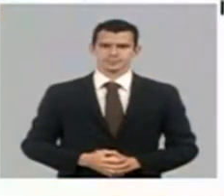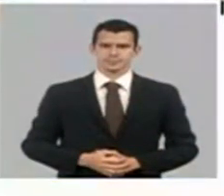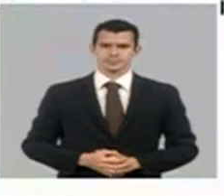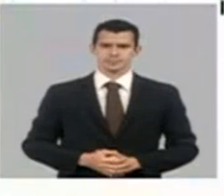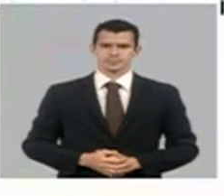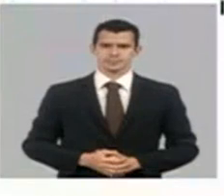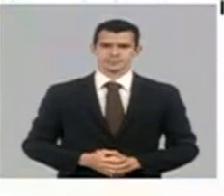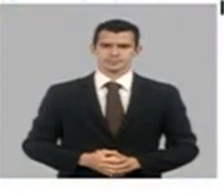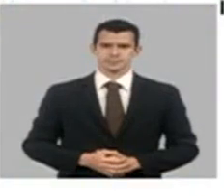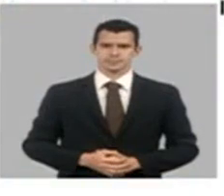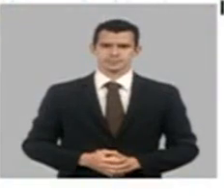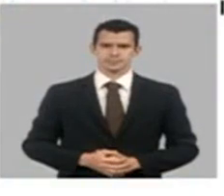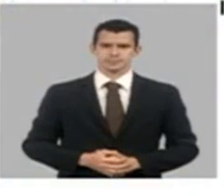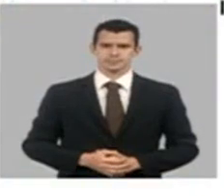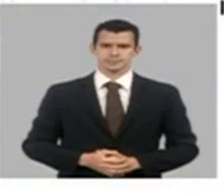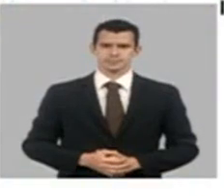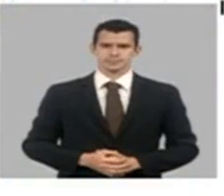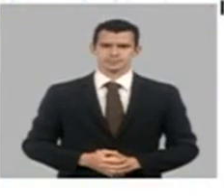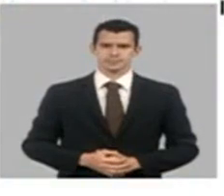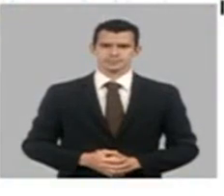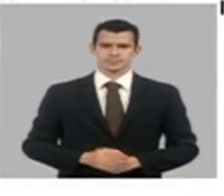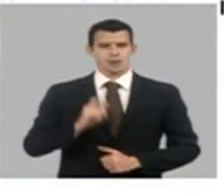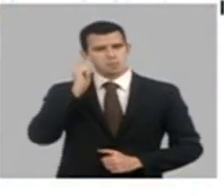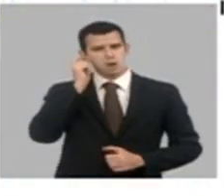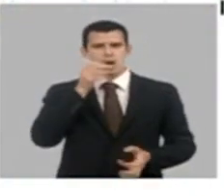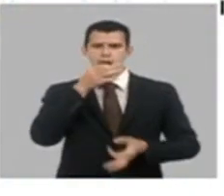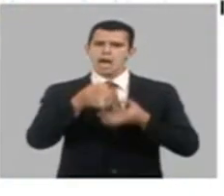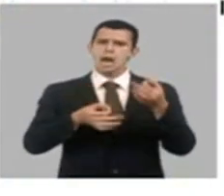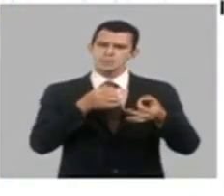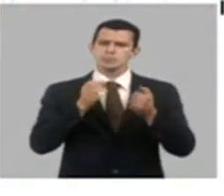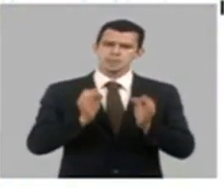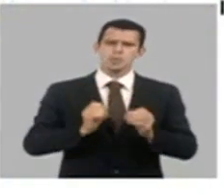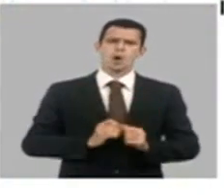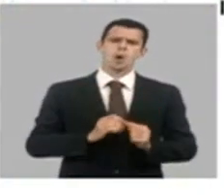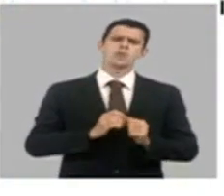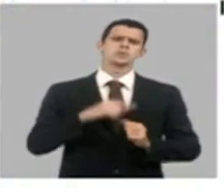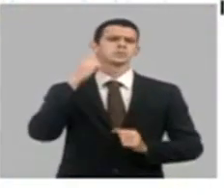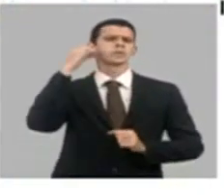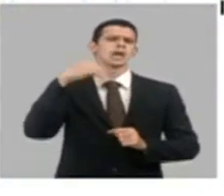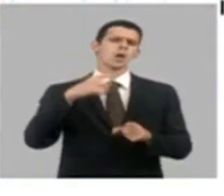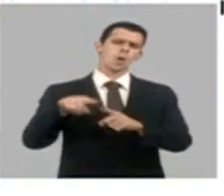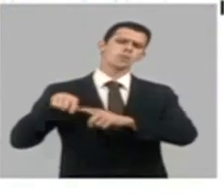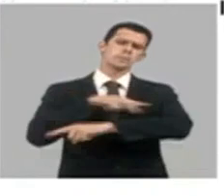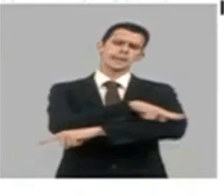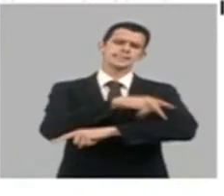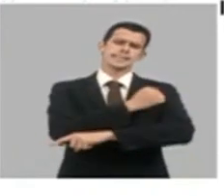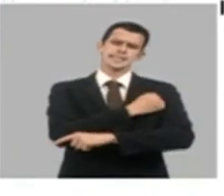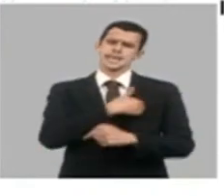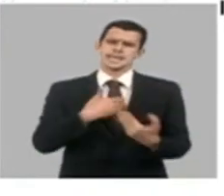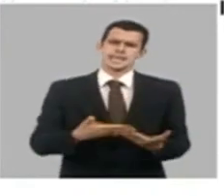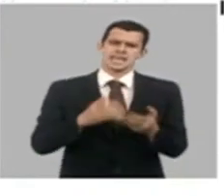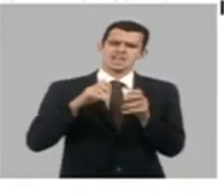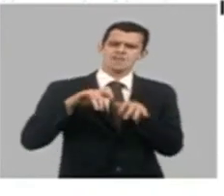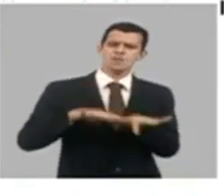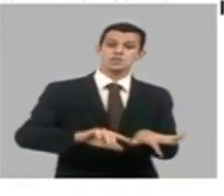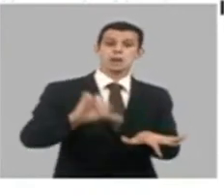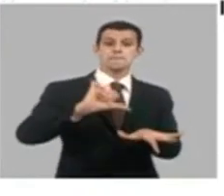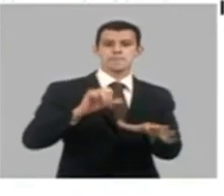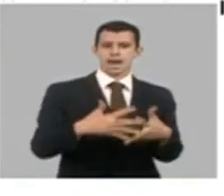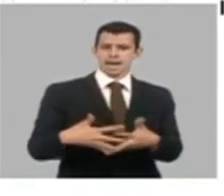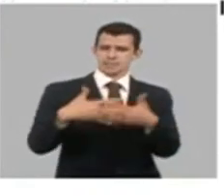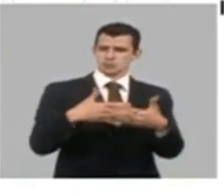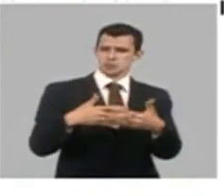que son buscan exacerbar divisiones a está dicen que la influencia maligna son